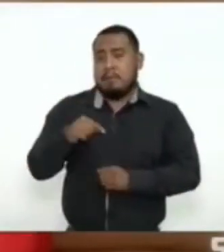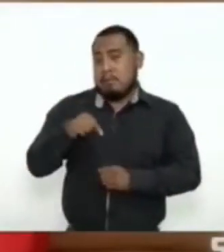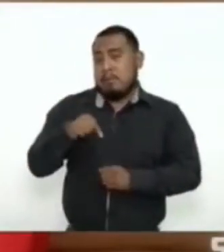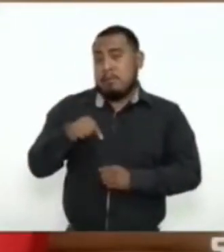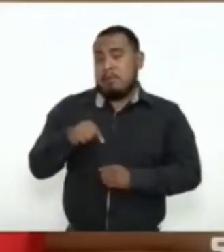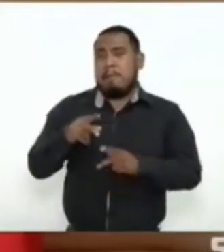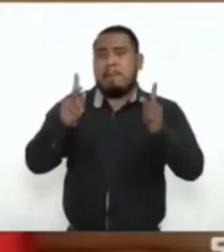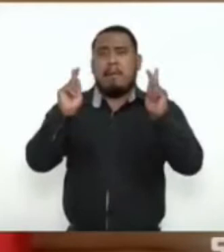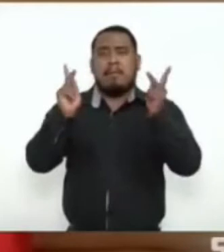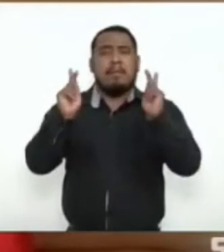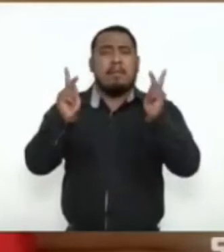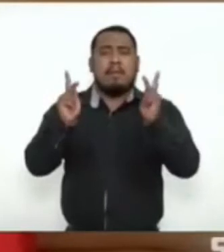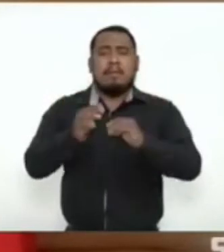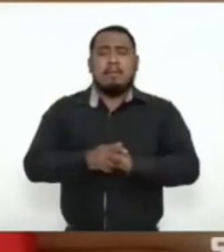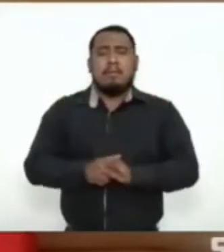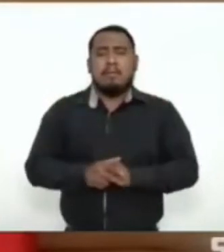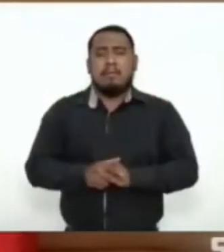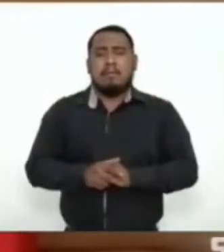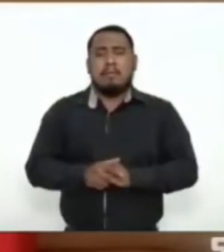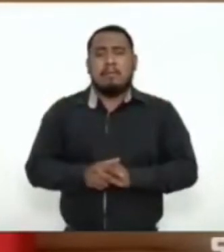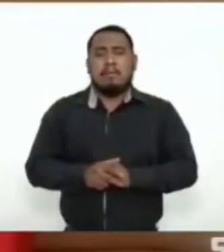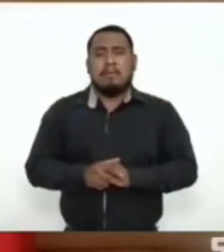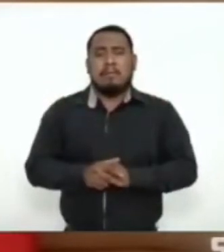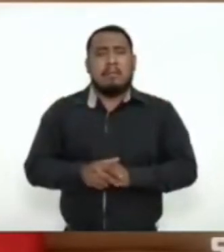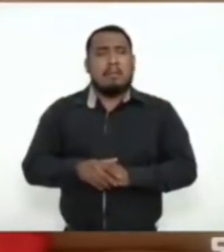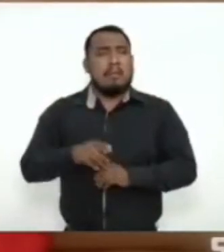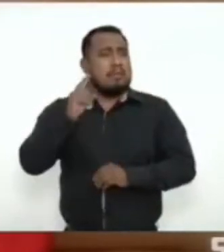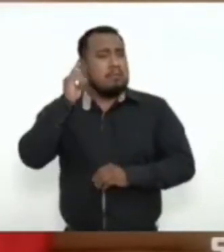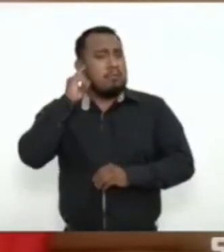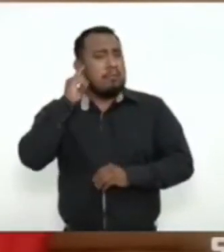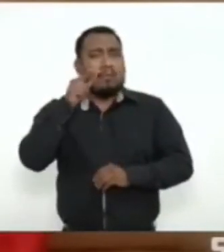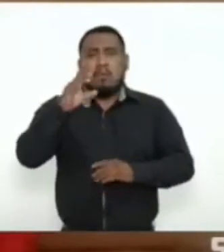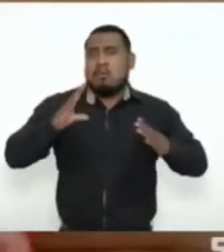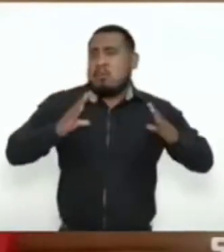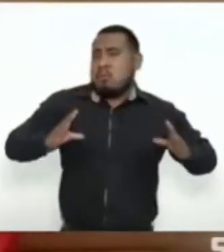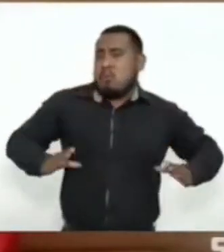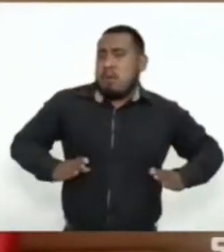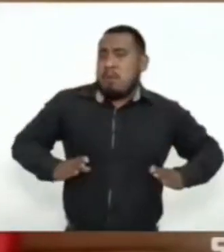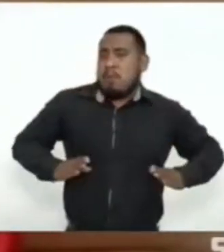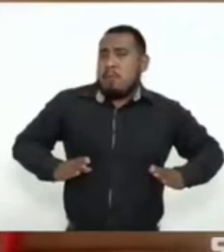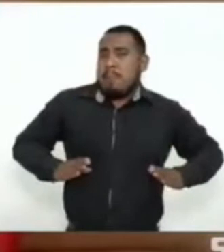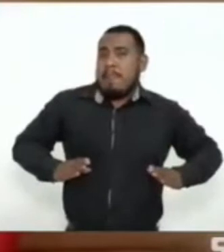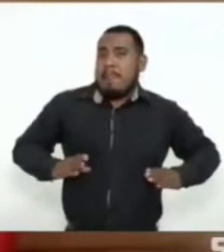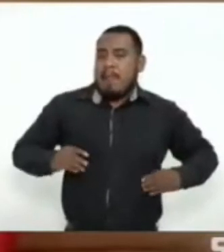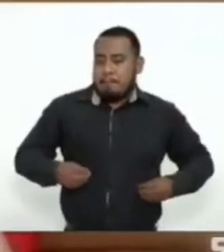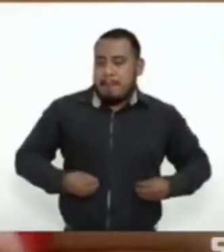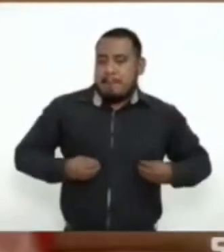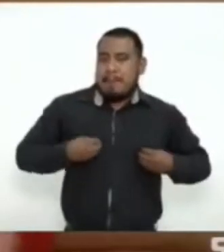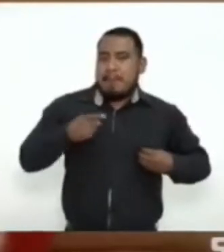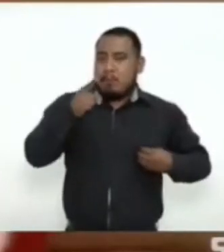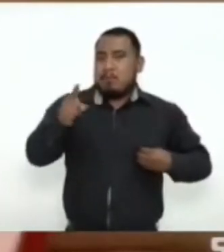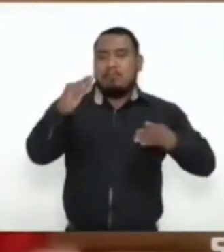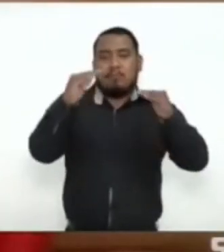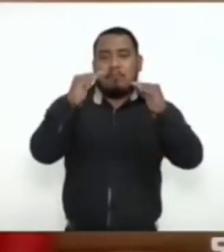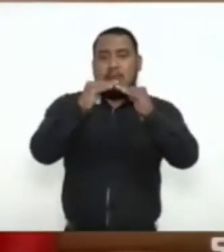corresponde hablar con ustedes sobre escuchar tu cuerpo y habitar esta casa